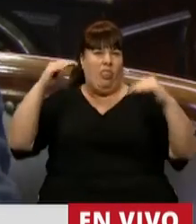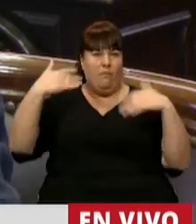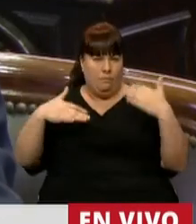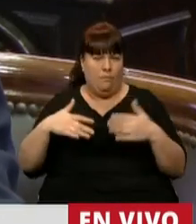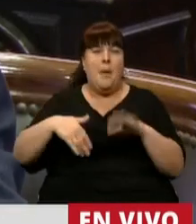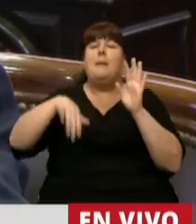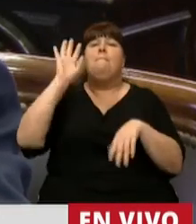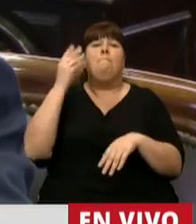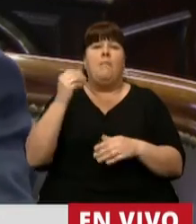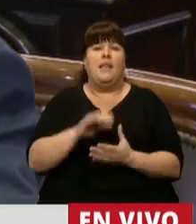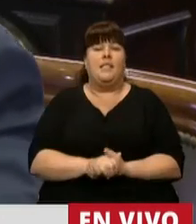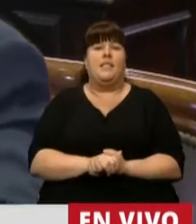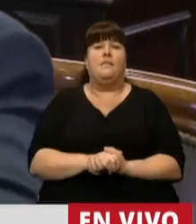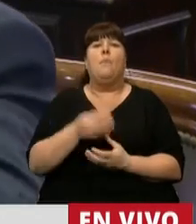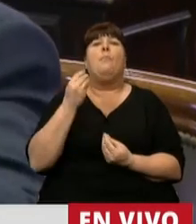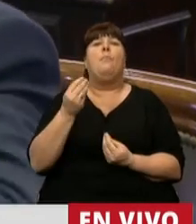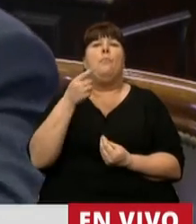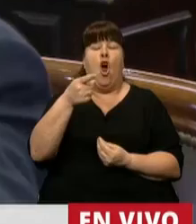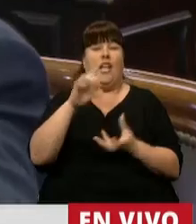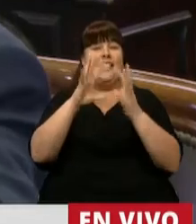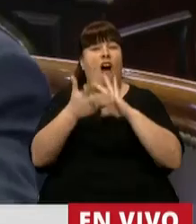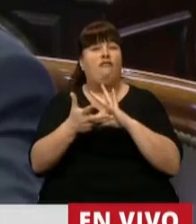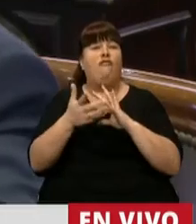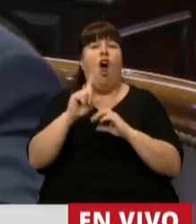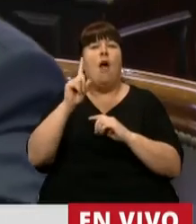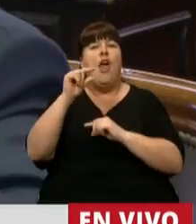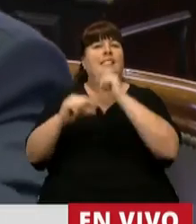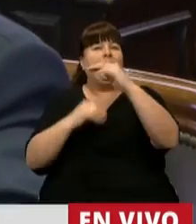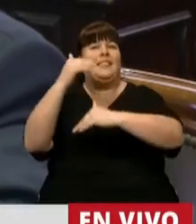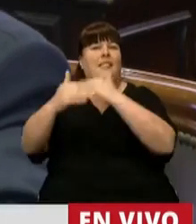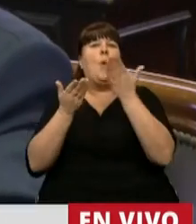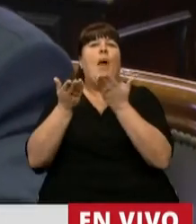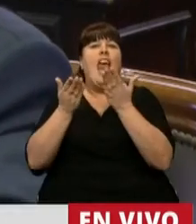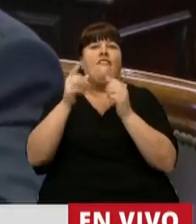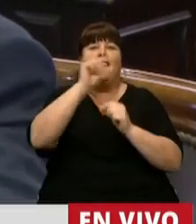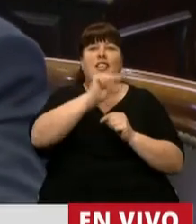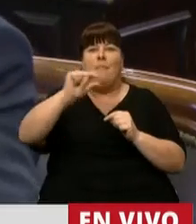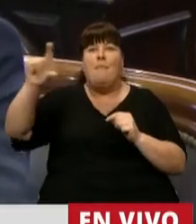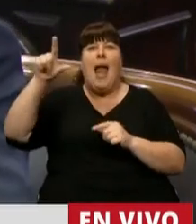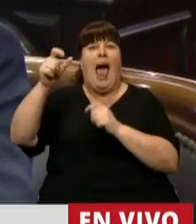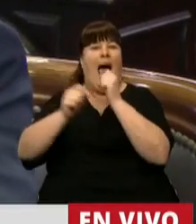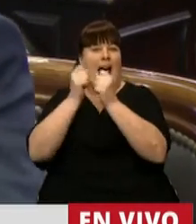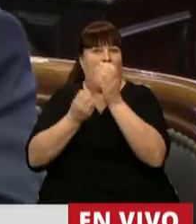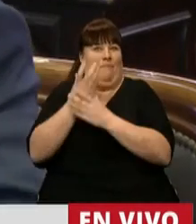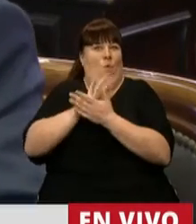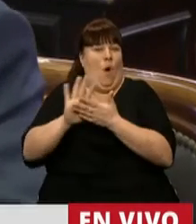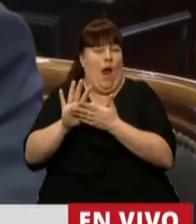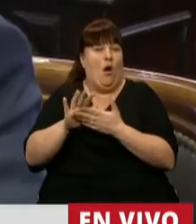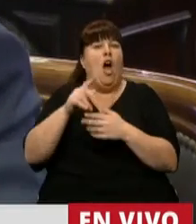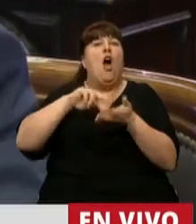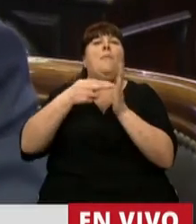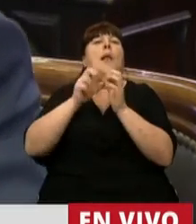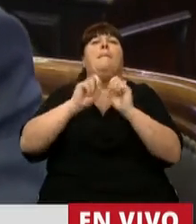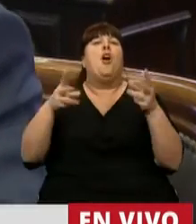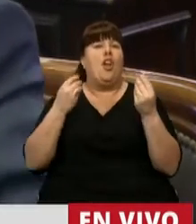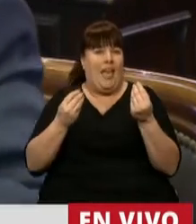grandes. Sobre todo porque en esa manera de no escalonar los beneficios que se le otorgaban a los emprendedores, el problema más